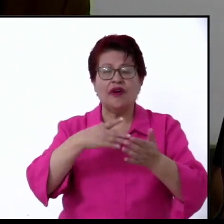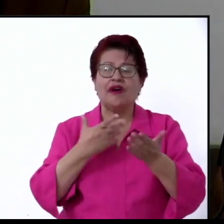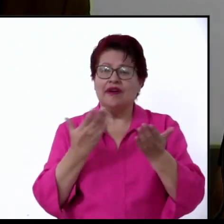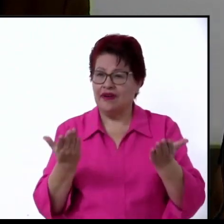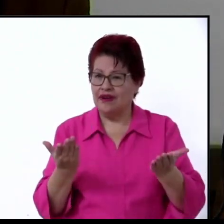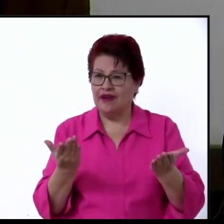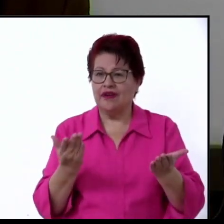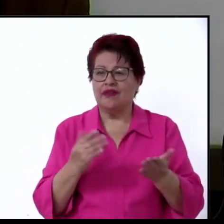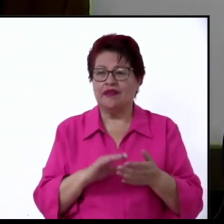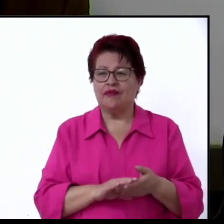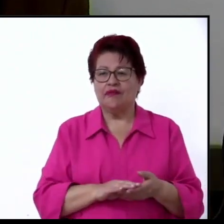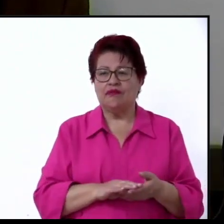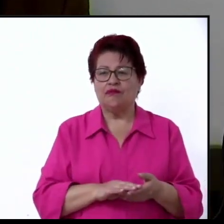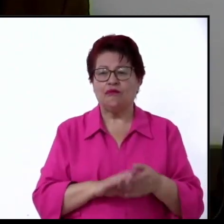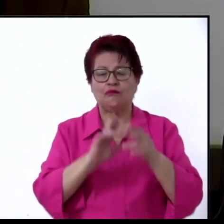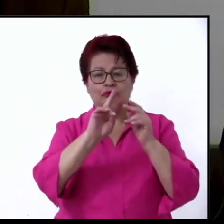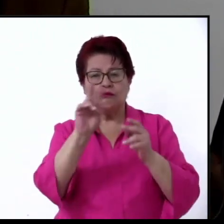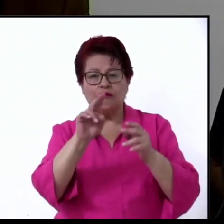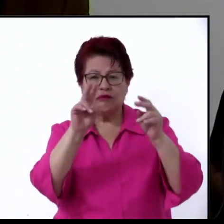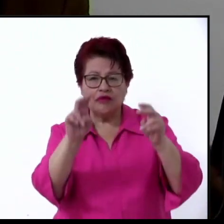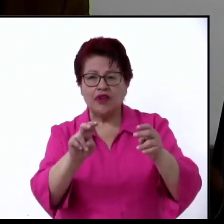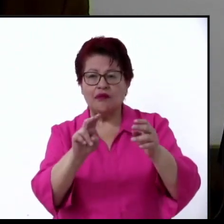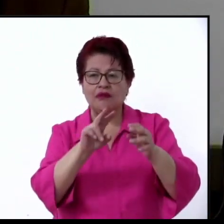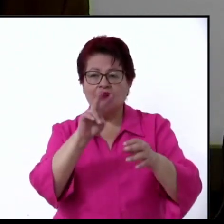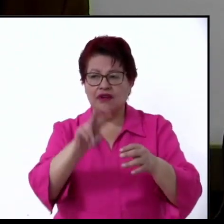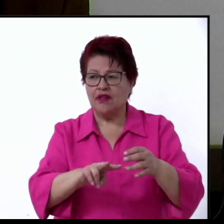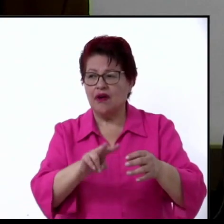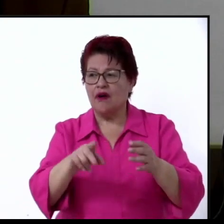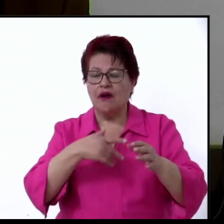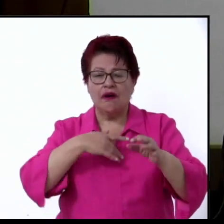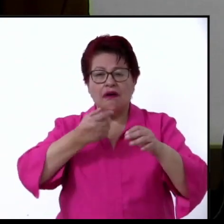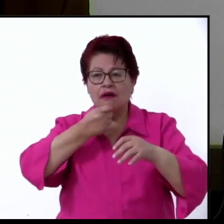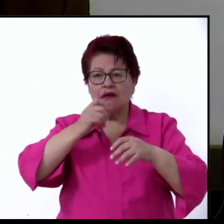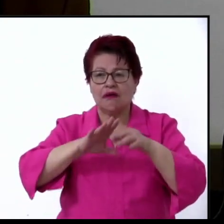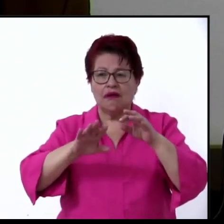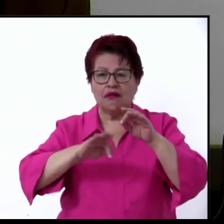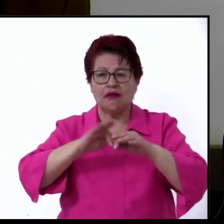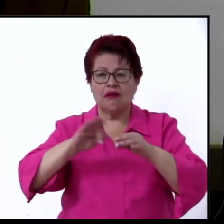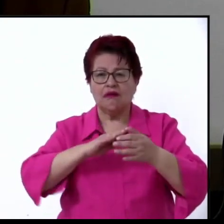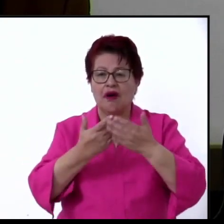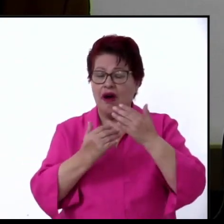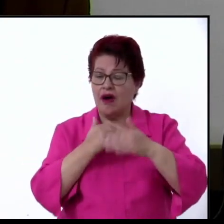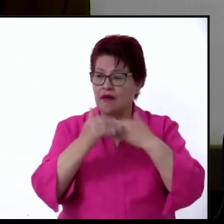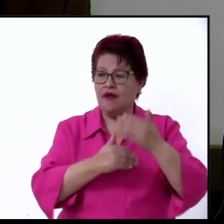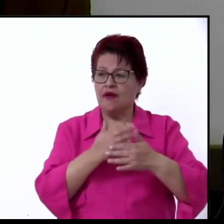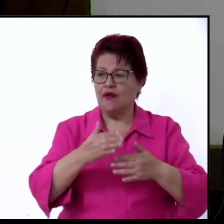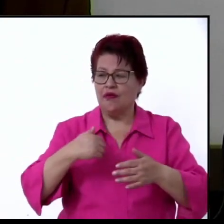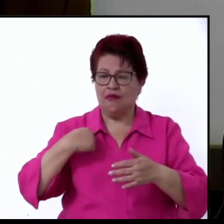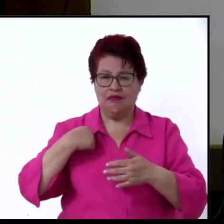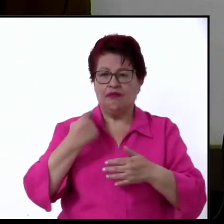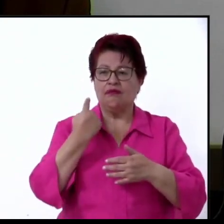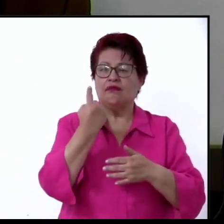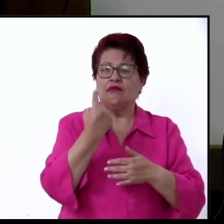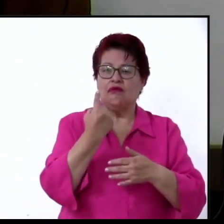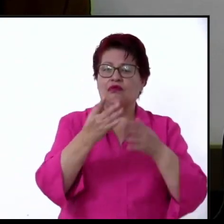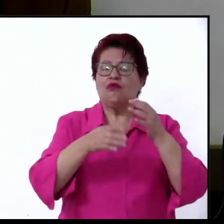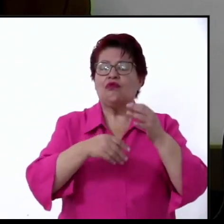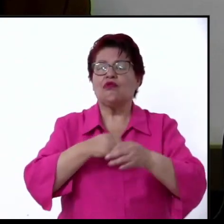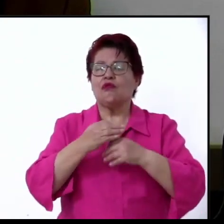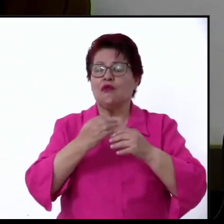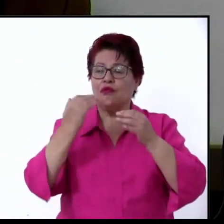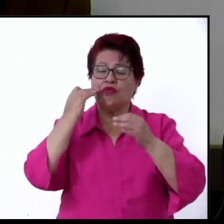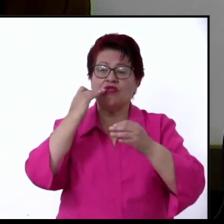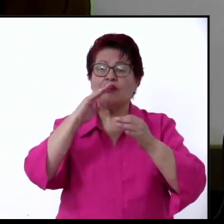en tema real, la Secretaría del Trabajo ha tenido esa oportunidad en este proceso. Ha sido una etapa